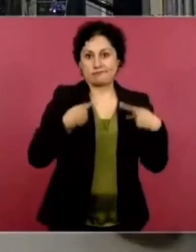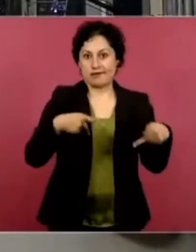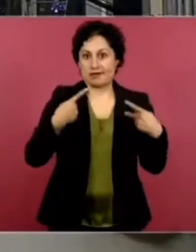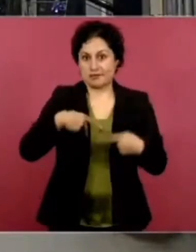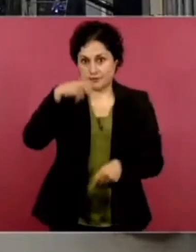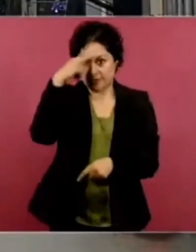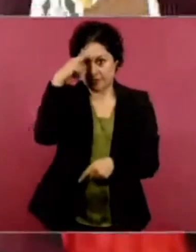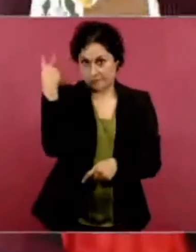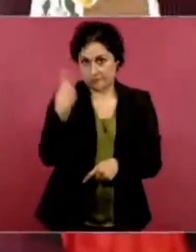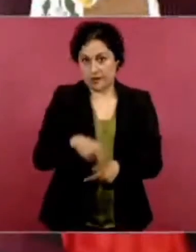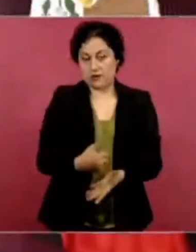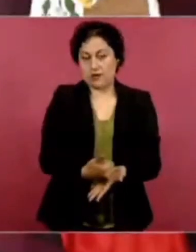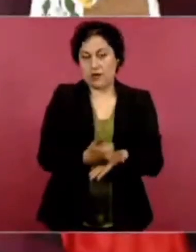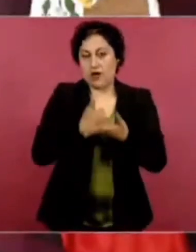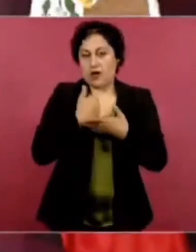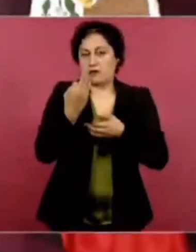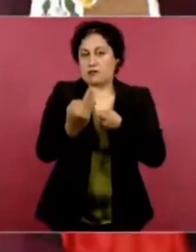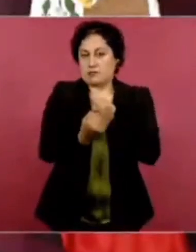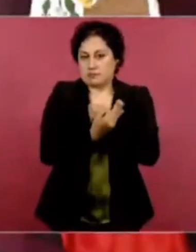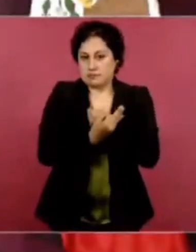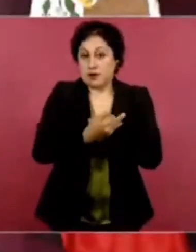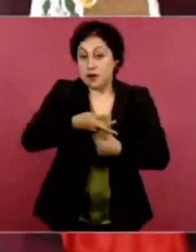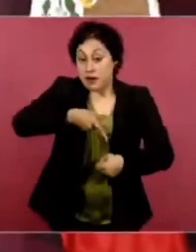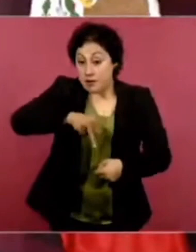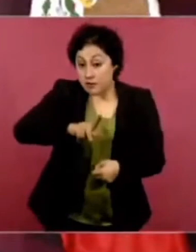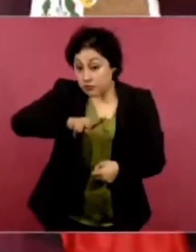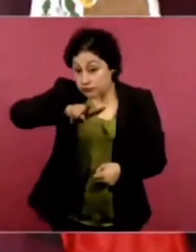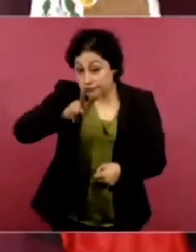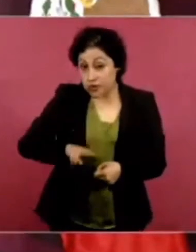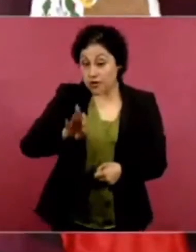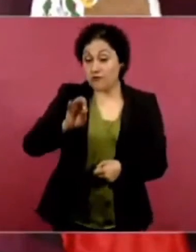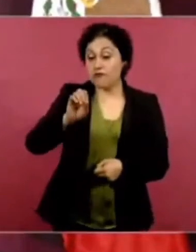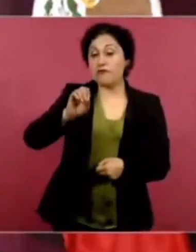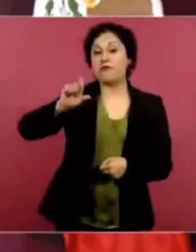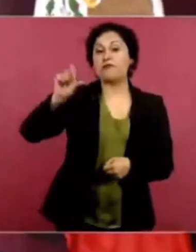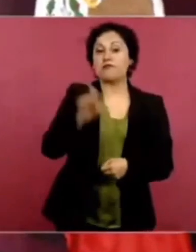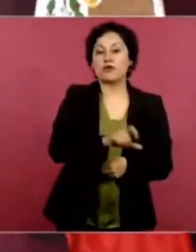apareciera, que mi nombre no apareciera en la boleta electoral.